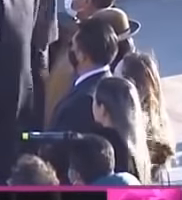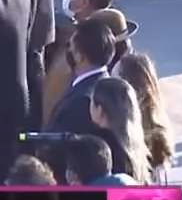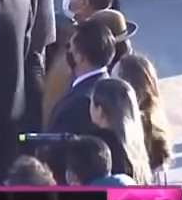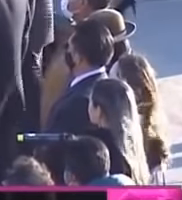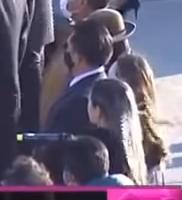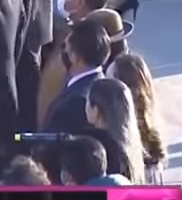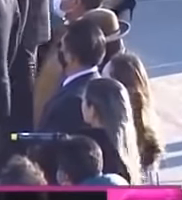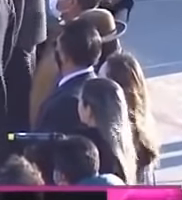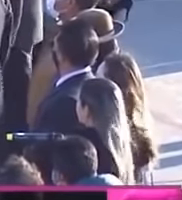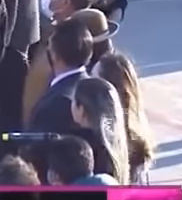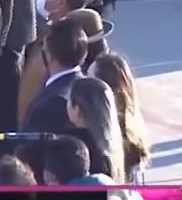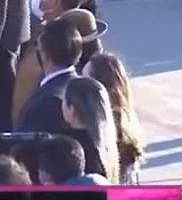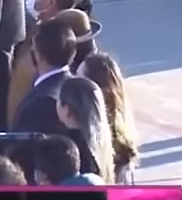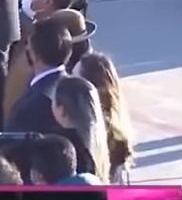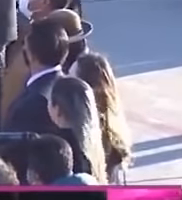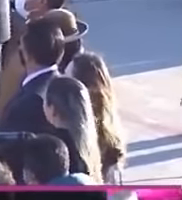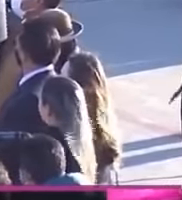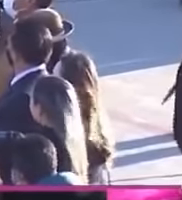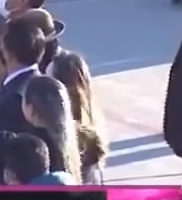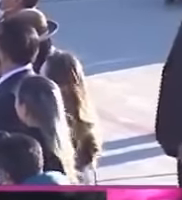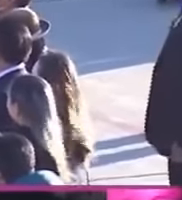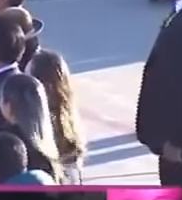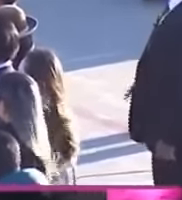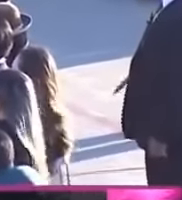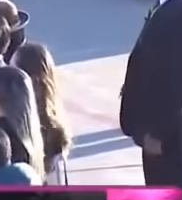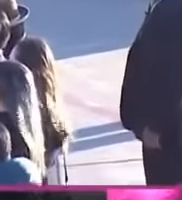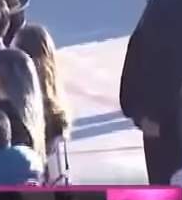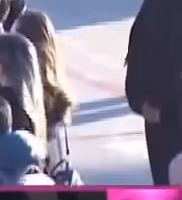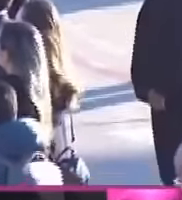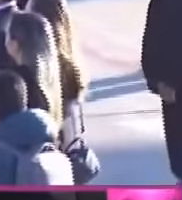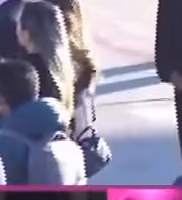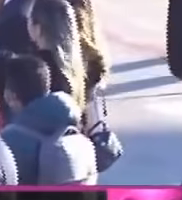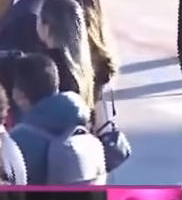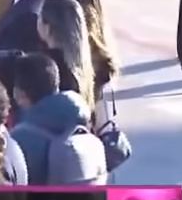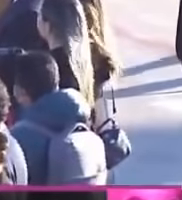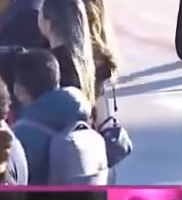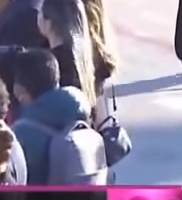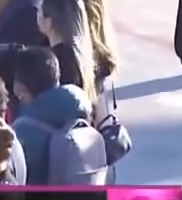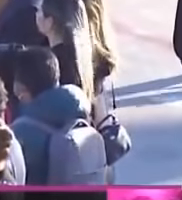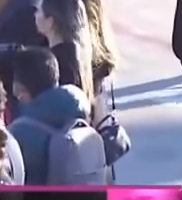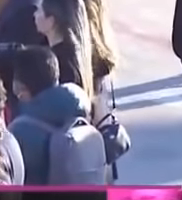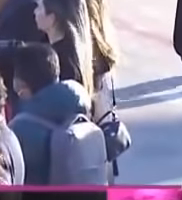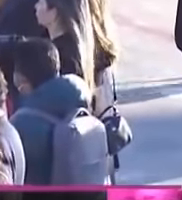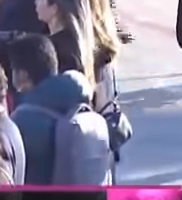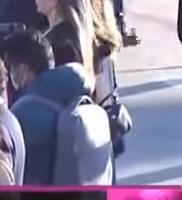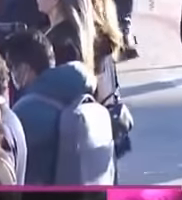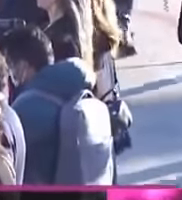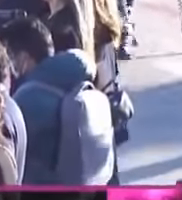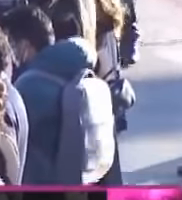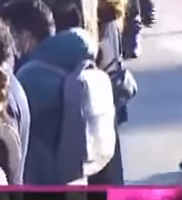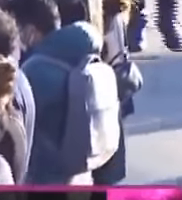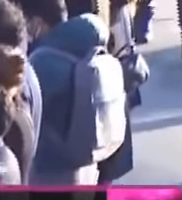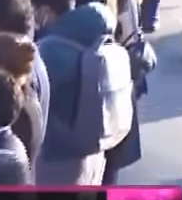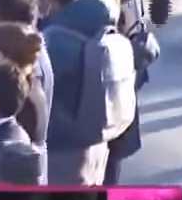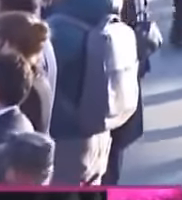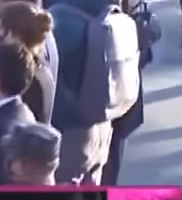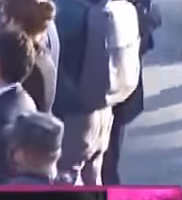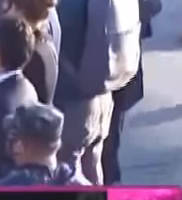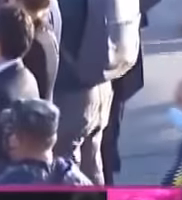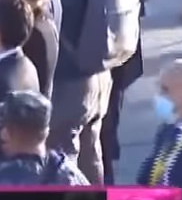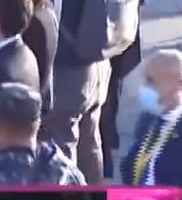y civiles por parte del regimiento escolta presidencial Colorados del Estado Plurinacional de Bolivia.